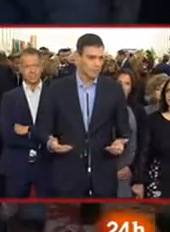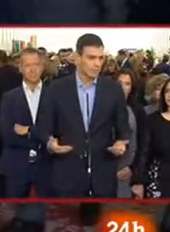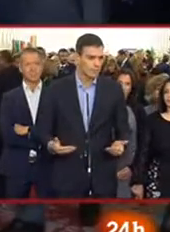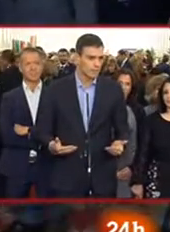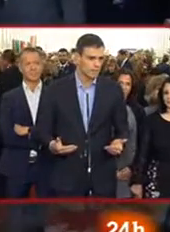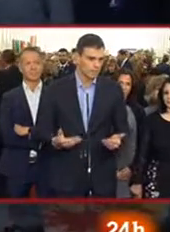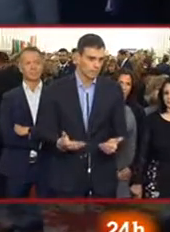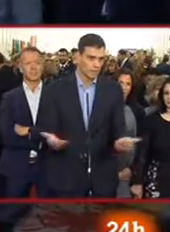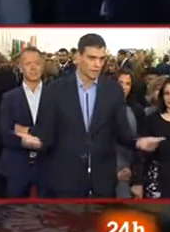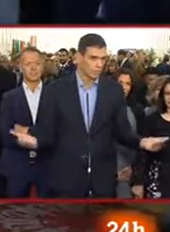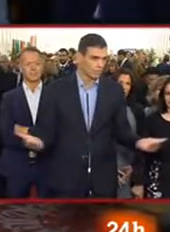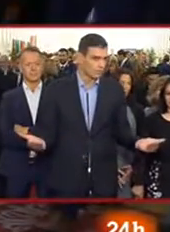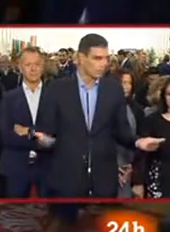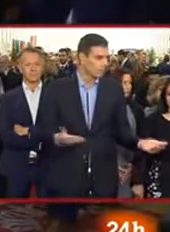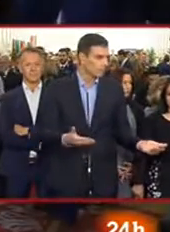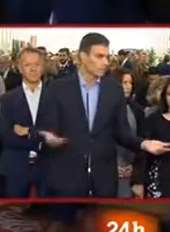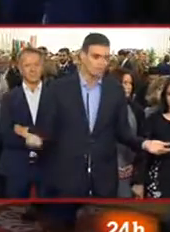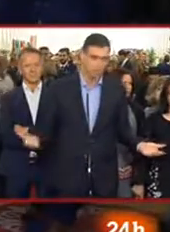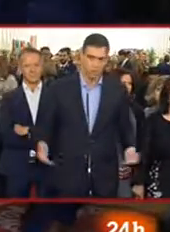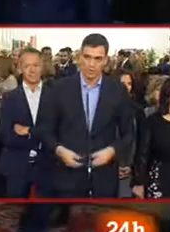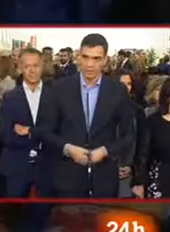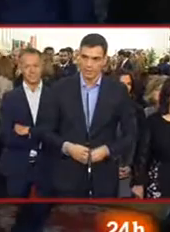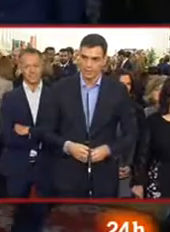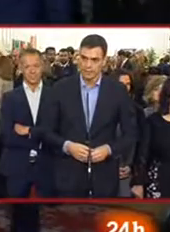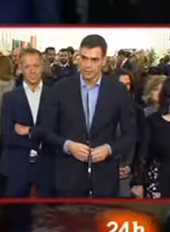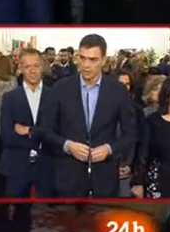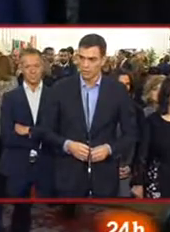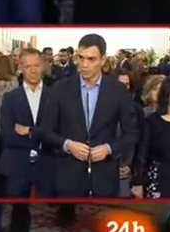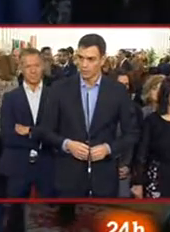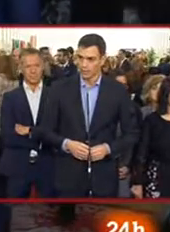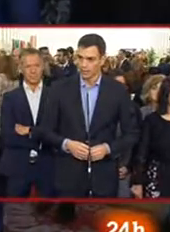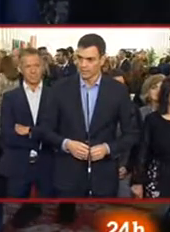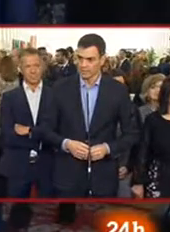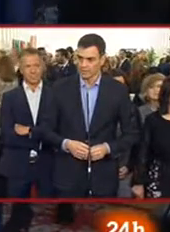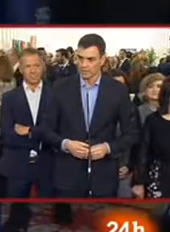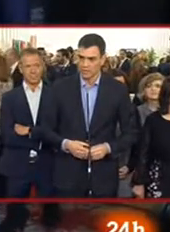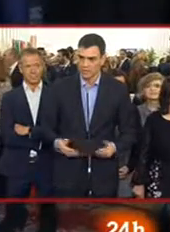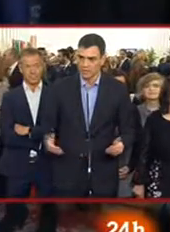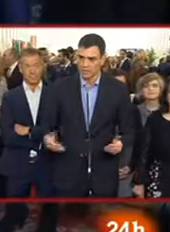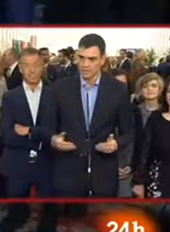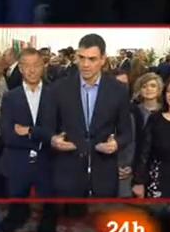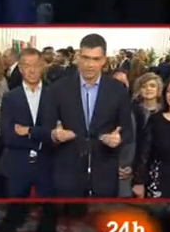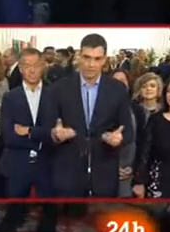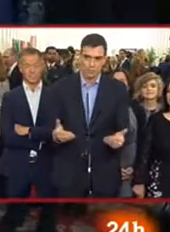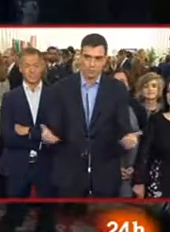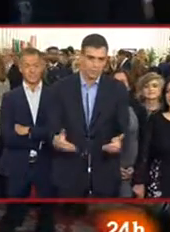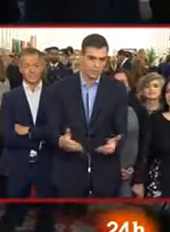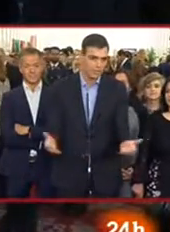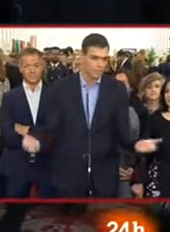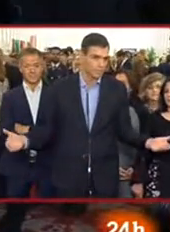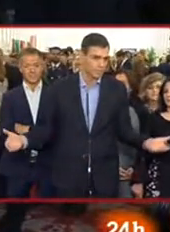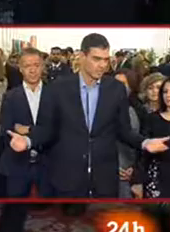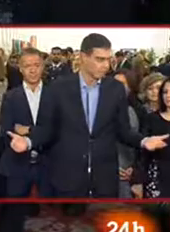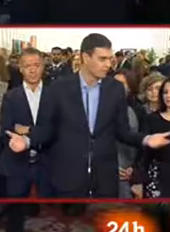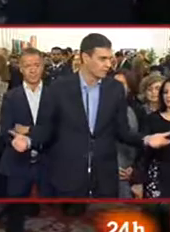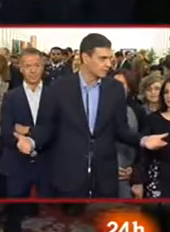tercer lugar también con el acuerdo de investidura que firmó con el grupo de Ciudadanos. En consecuencia, creo que hay 3 compromisos que tiene que